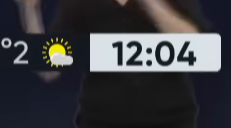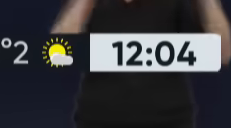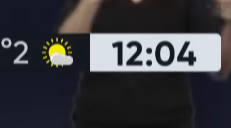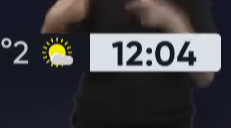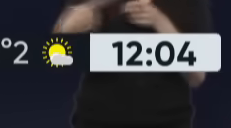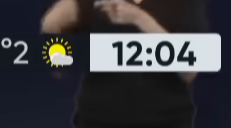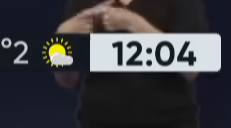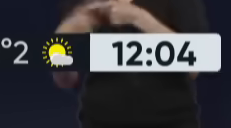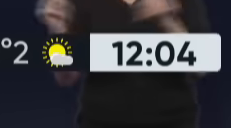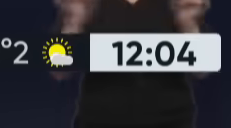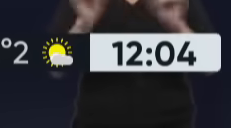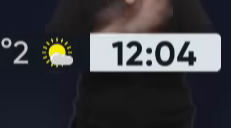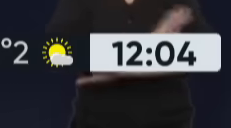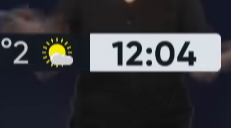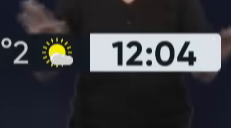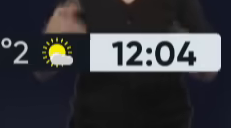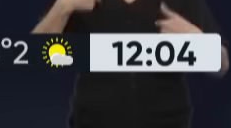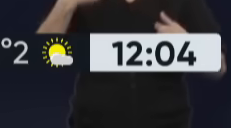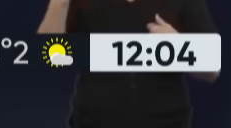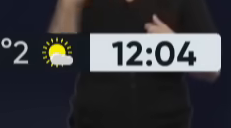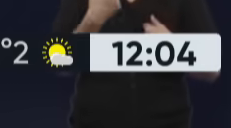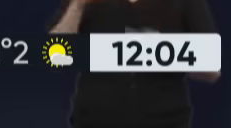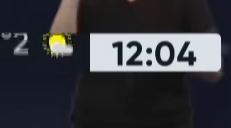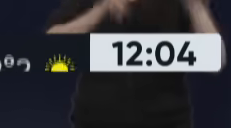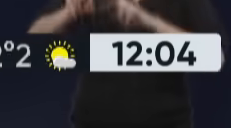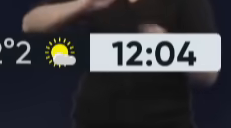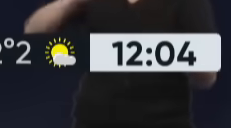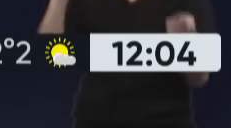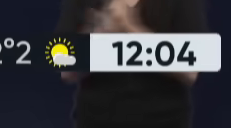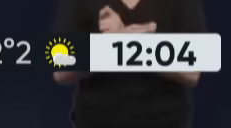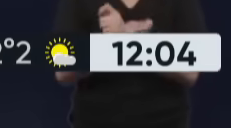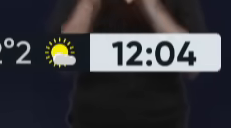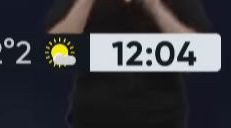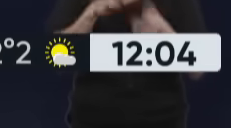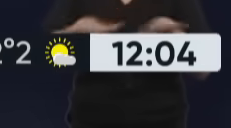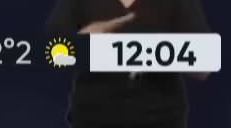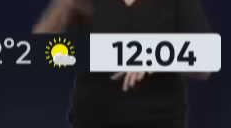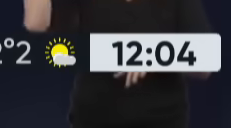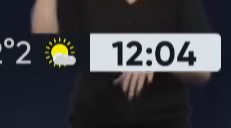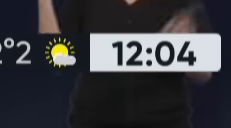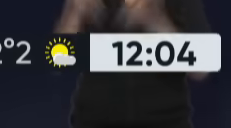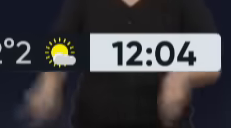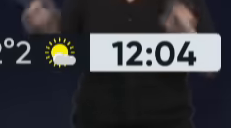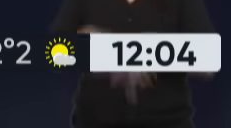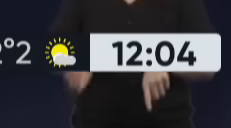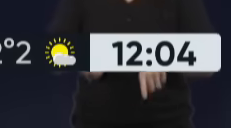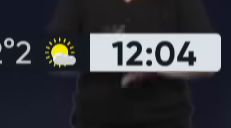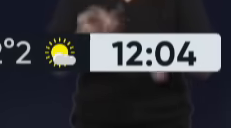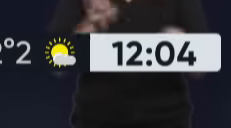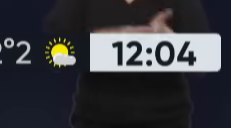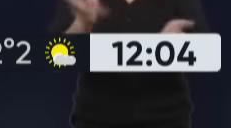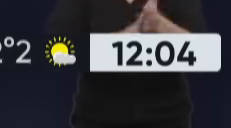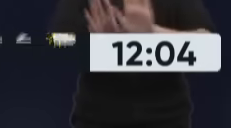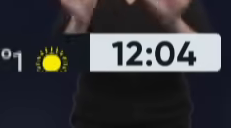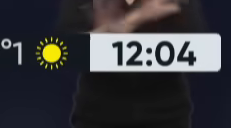de 180 grados en gran parte de los aspectos que nos tenía acostumbrados la República Argentina y que tal